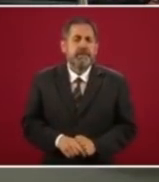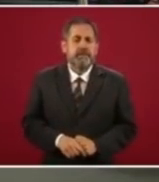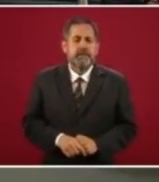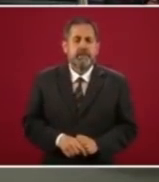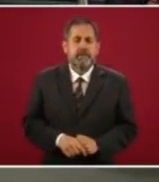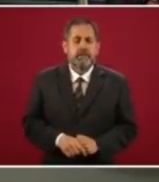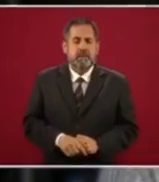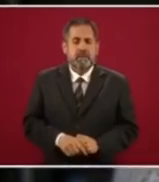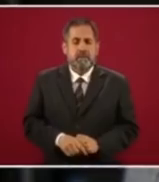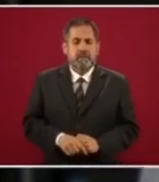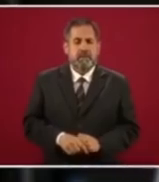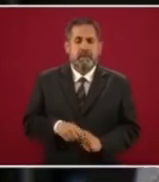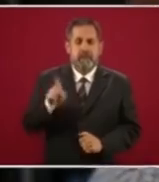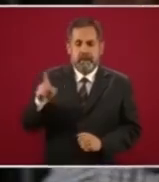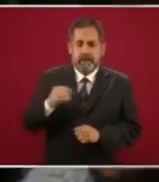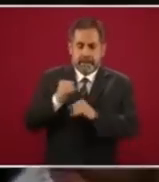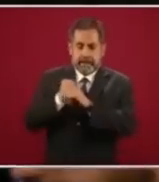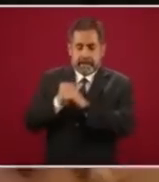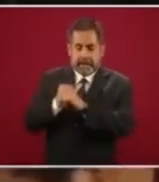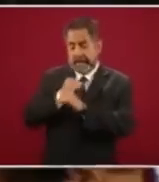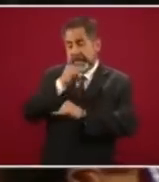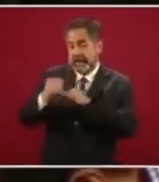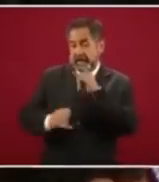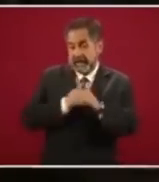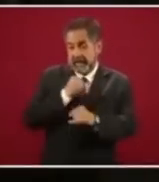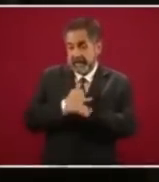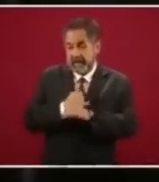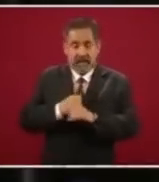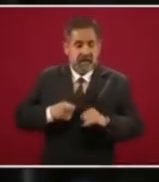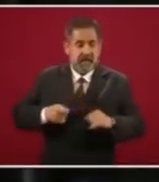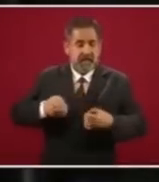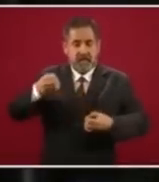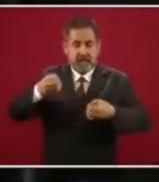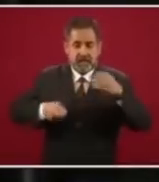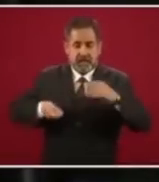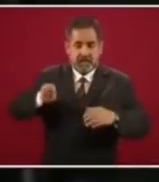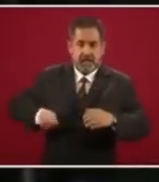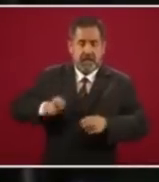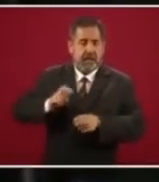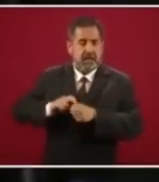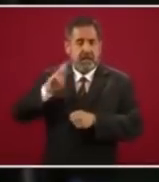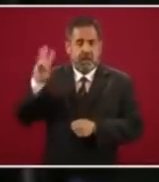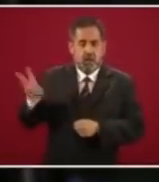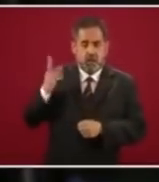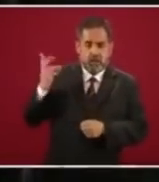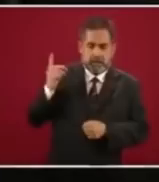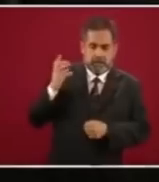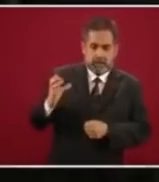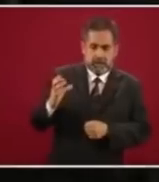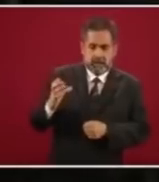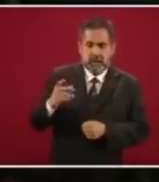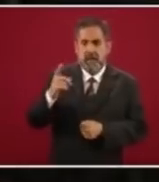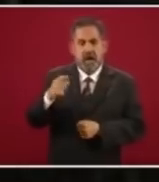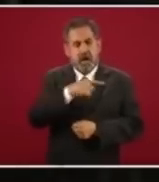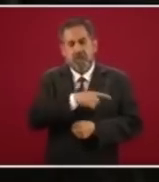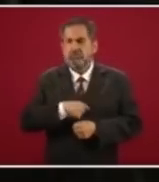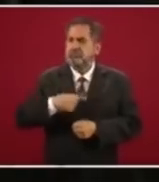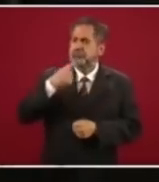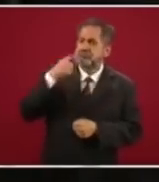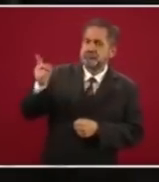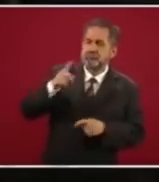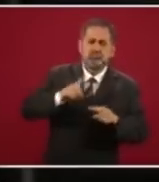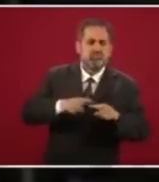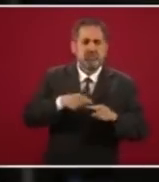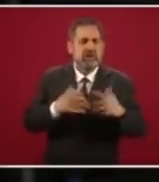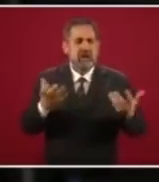Llegó a la Corte Internacional de Justicia de Washington una denuncia que